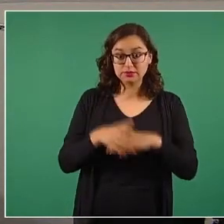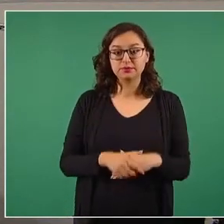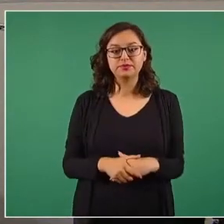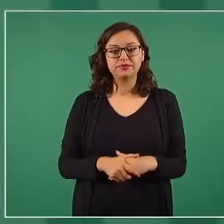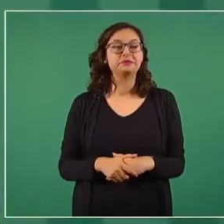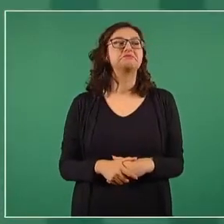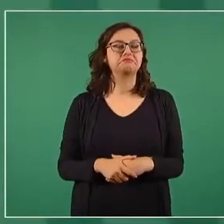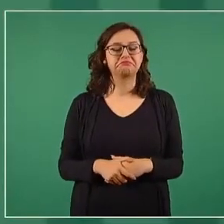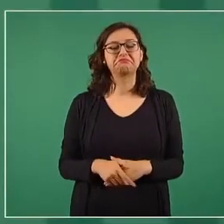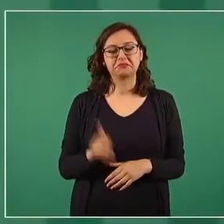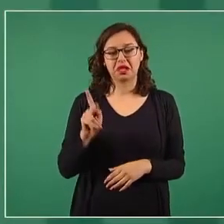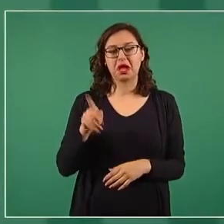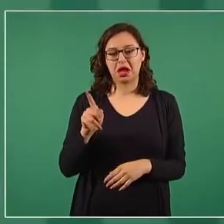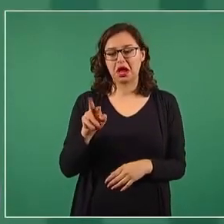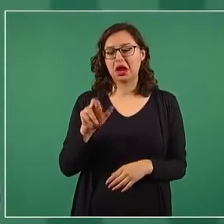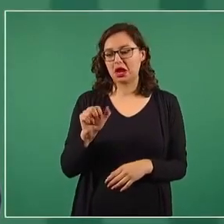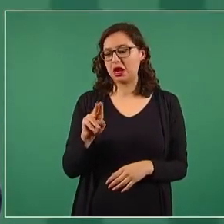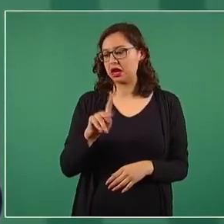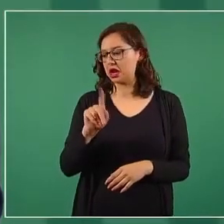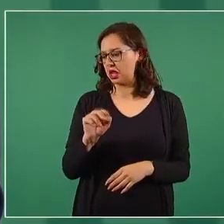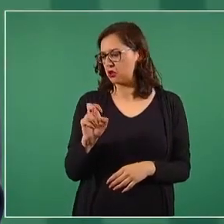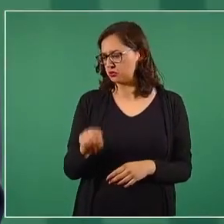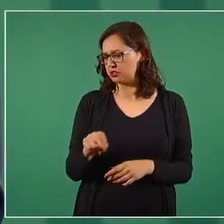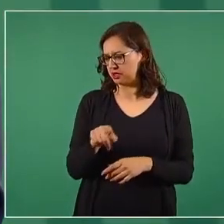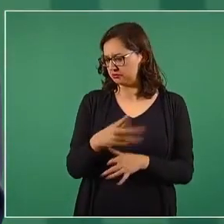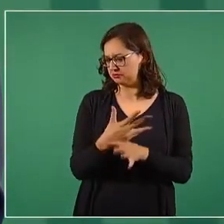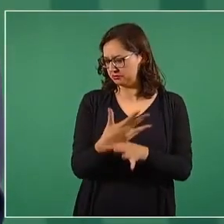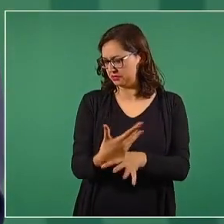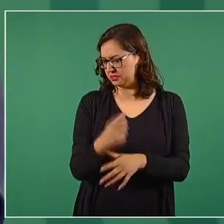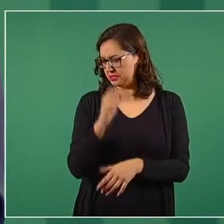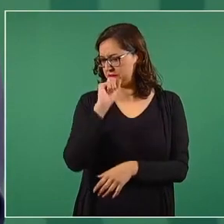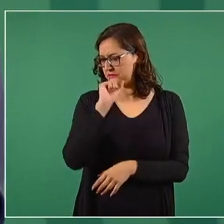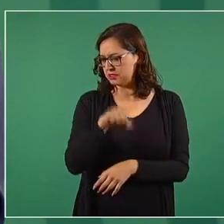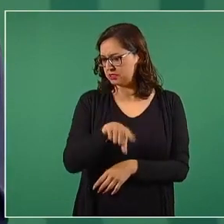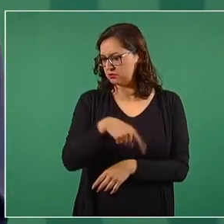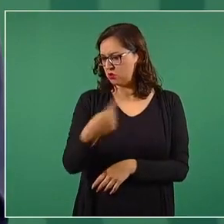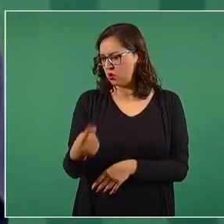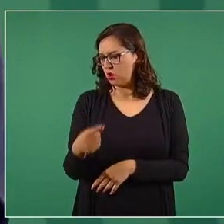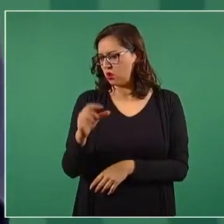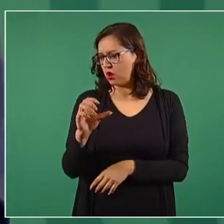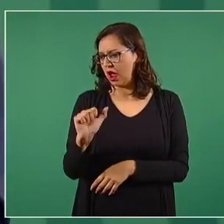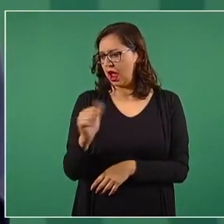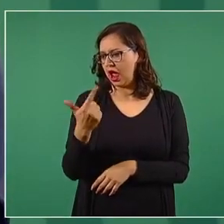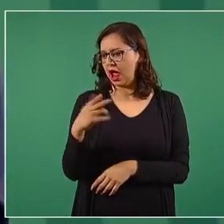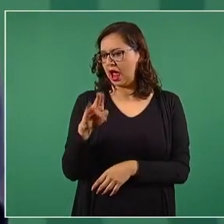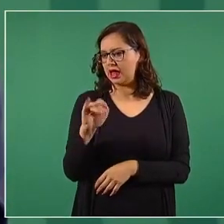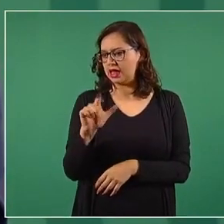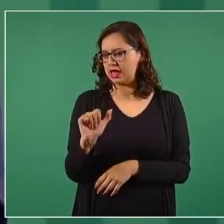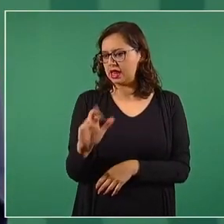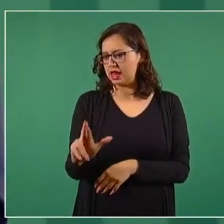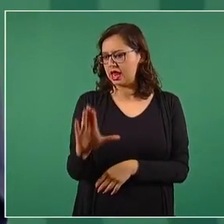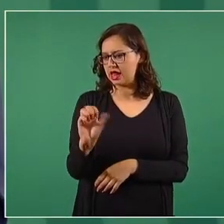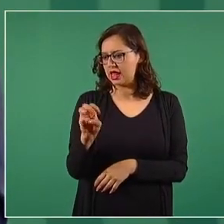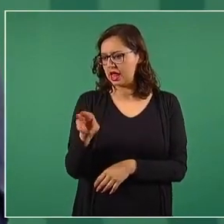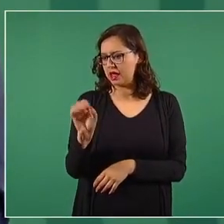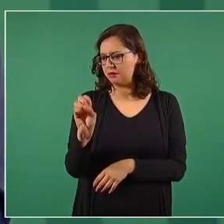Krause, ¿no? Y Aguilar Camín y pues casi todos los